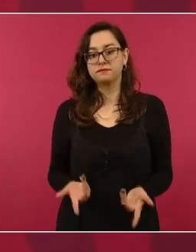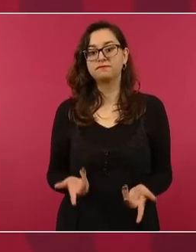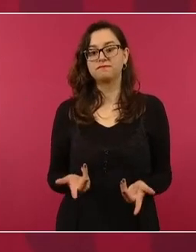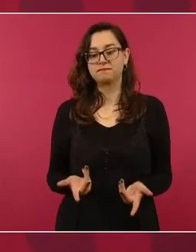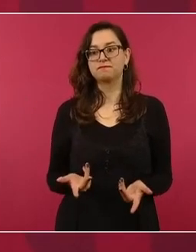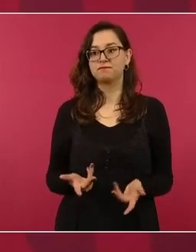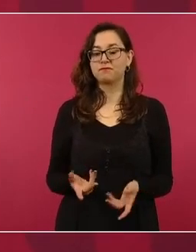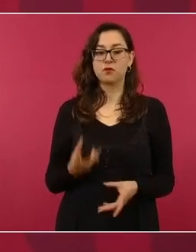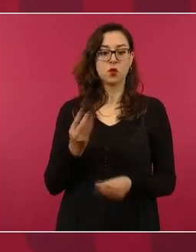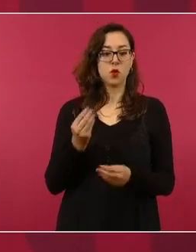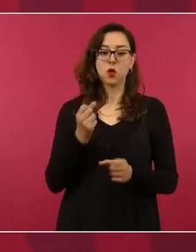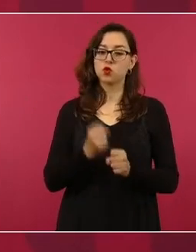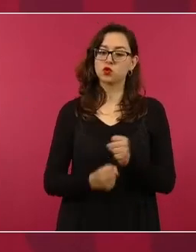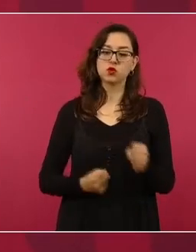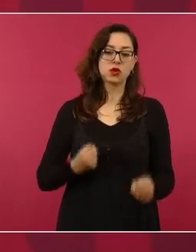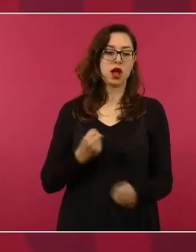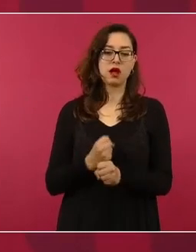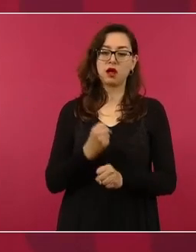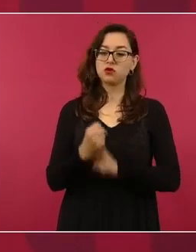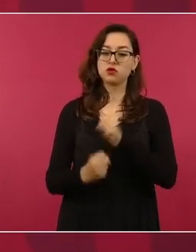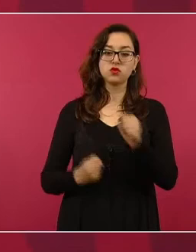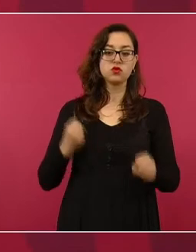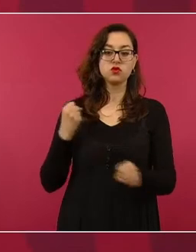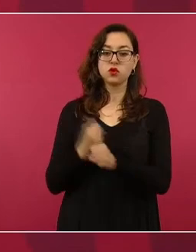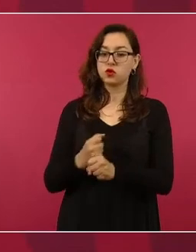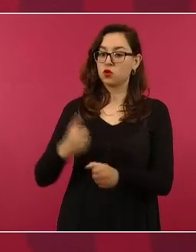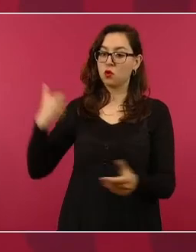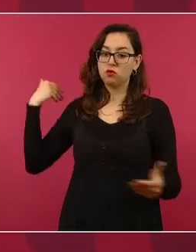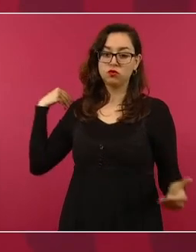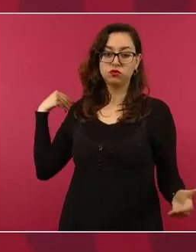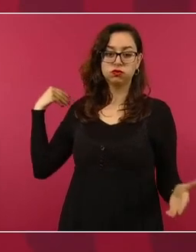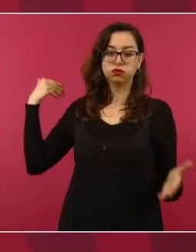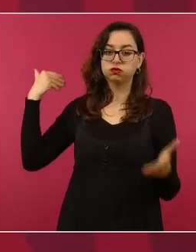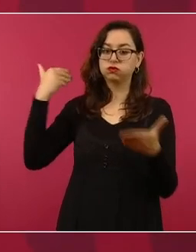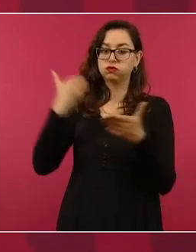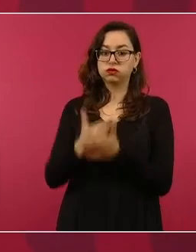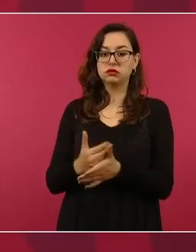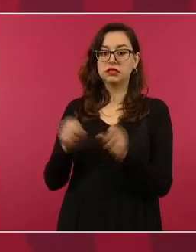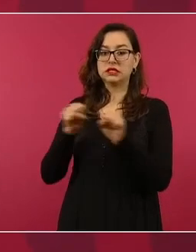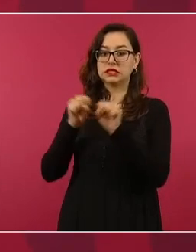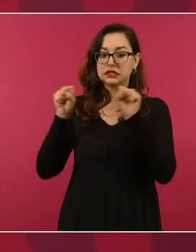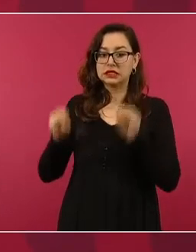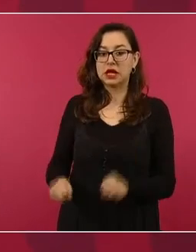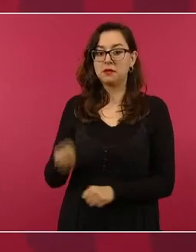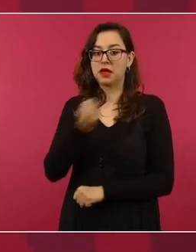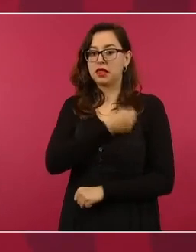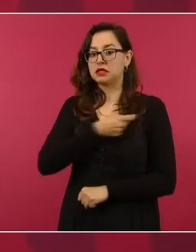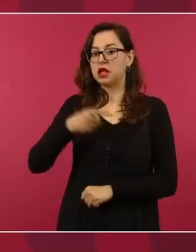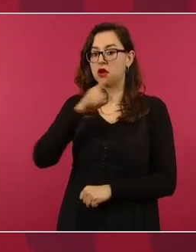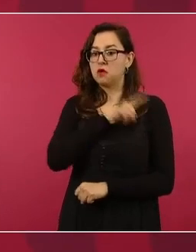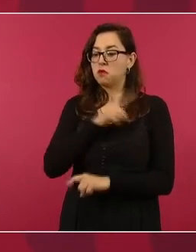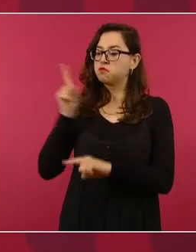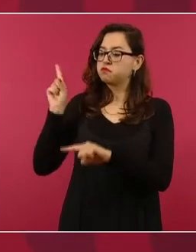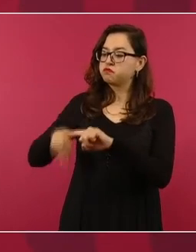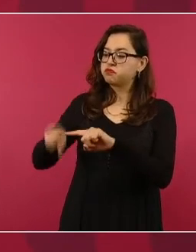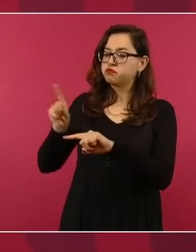destruyeron el sistema de salud pública para privatizar la salud,